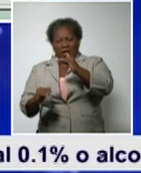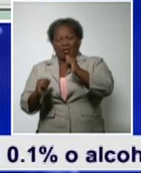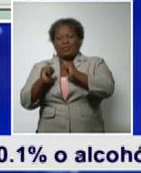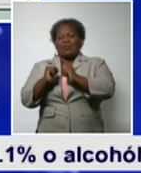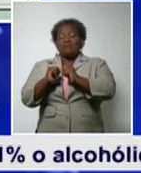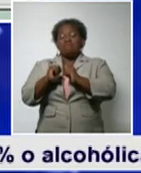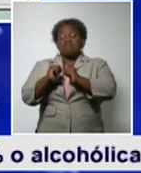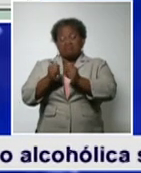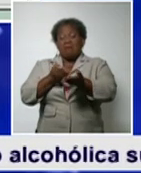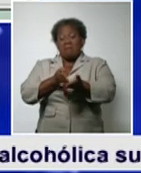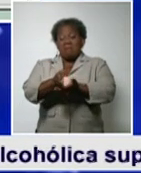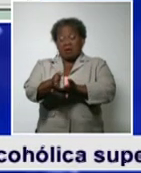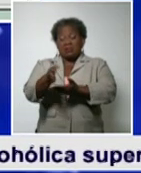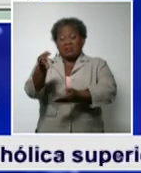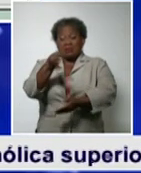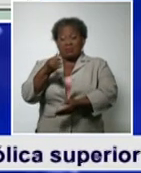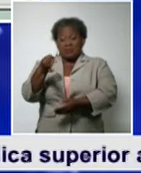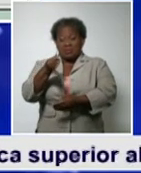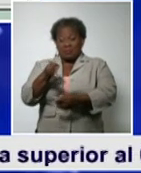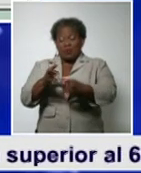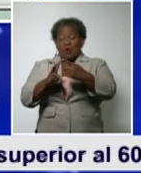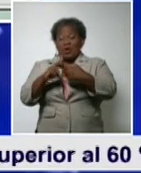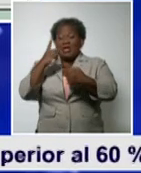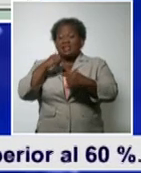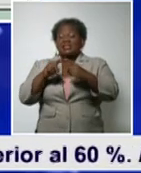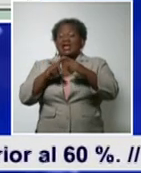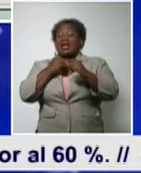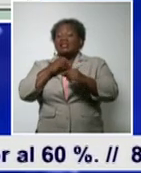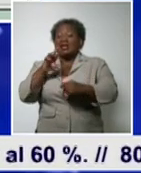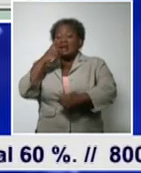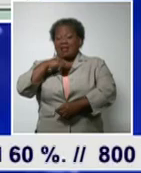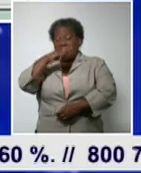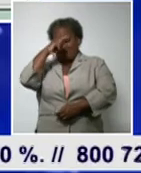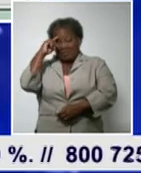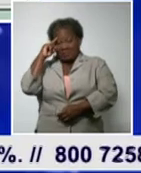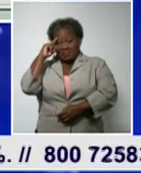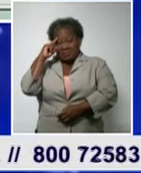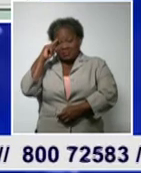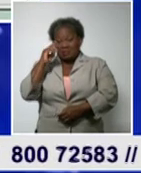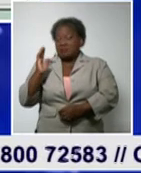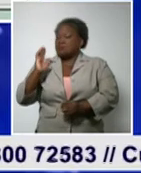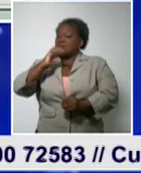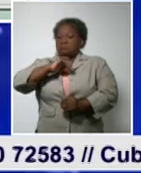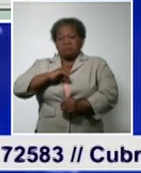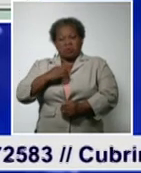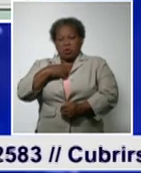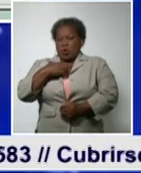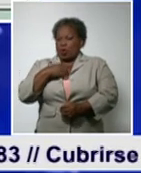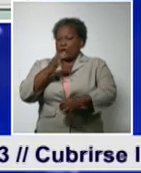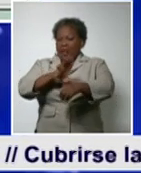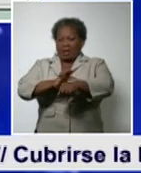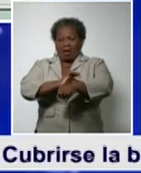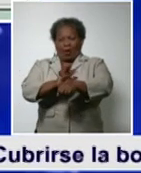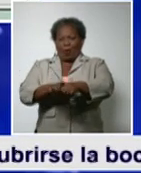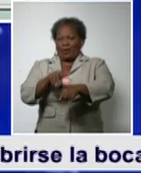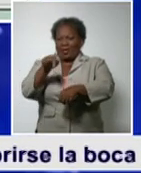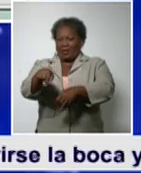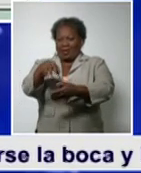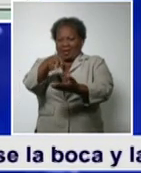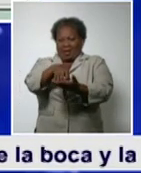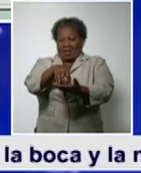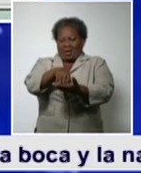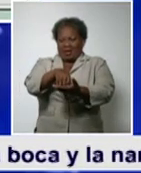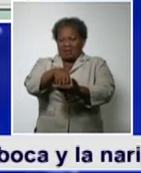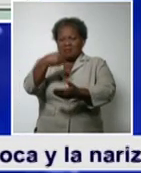todavía con el municipio Yateras sin confirmar casos de COVID-19. Realmente se